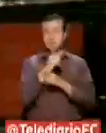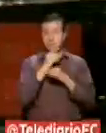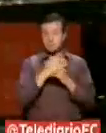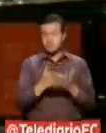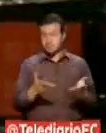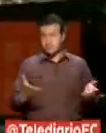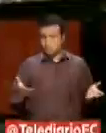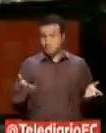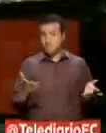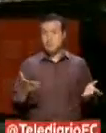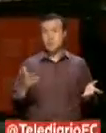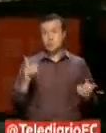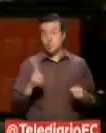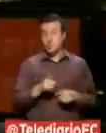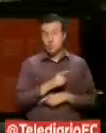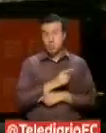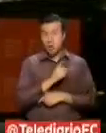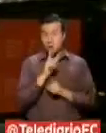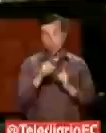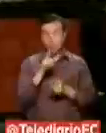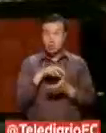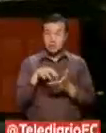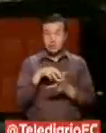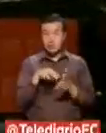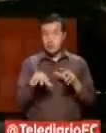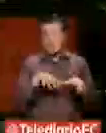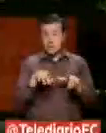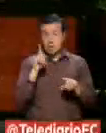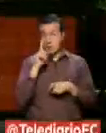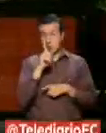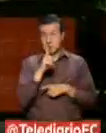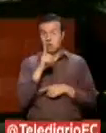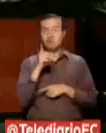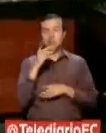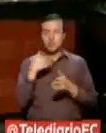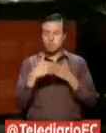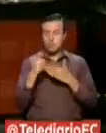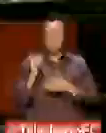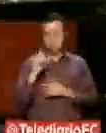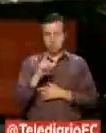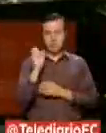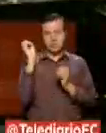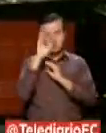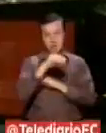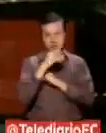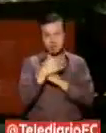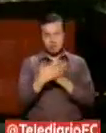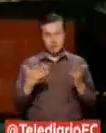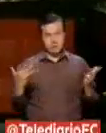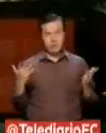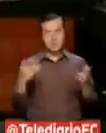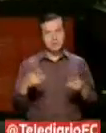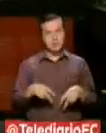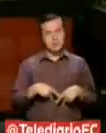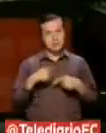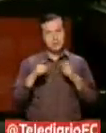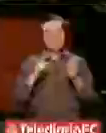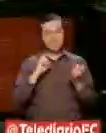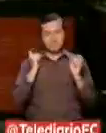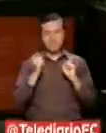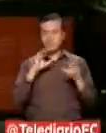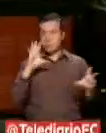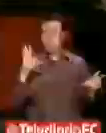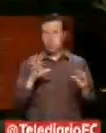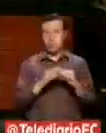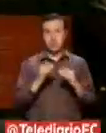manera pues les impide realizar sus actividades. Gracias a este invento que se entregará de forma gratuita, esto cambiará. Todos los